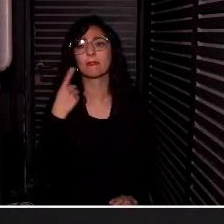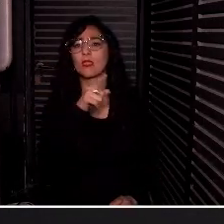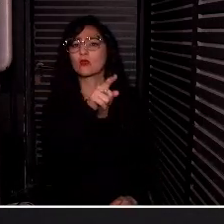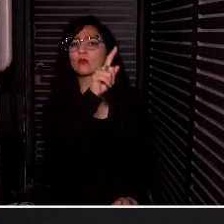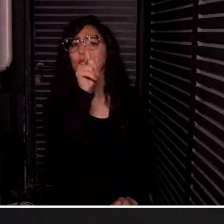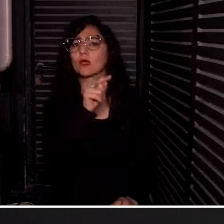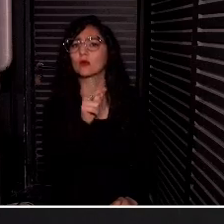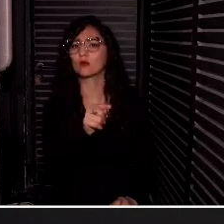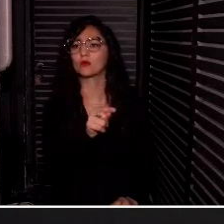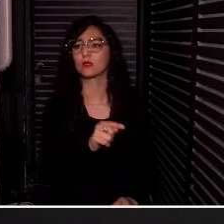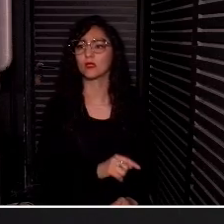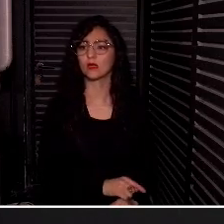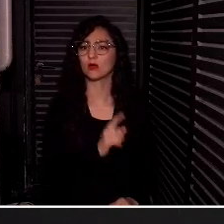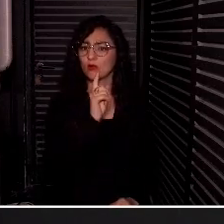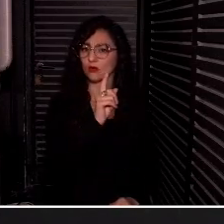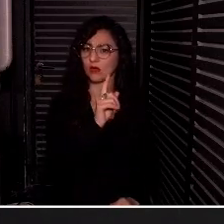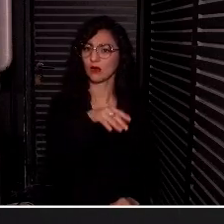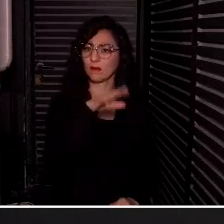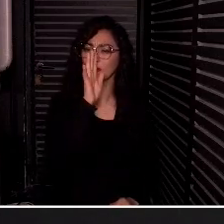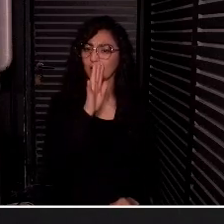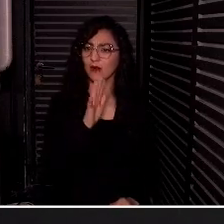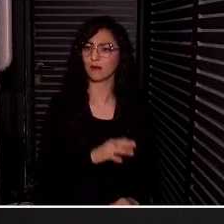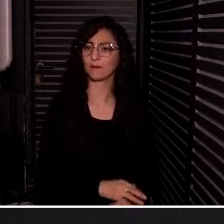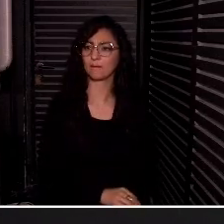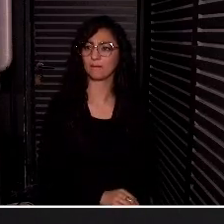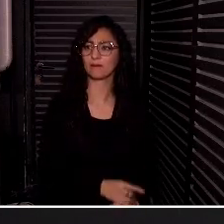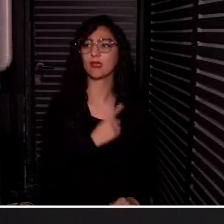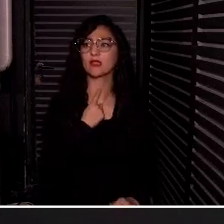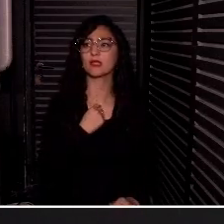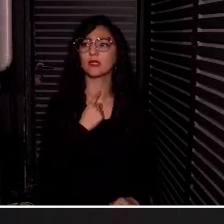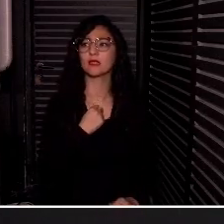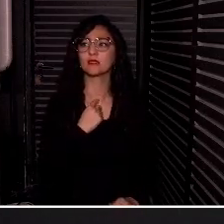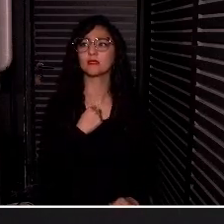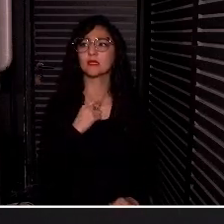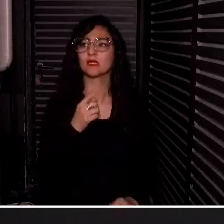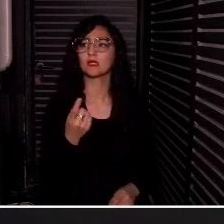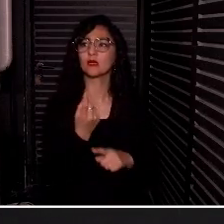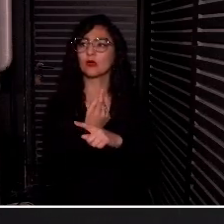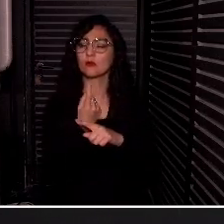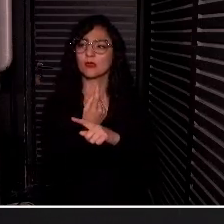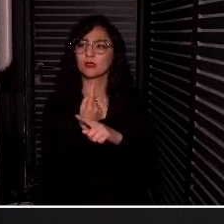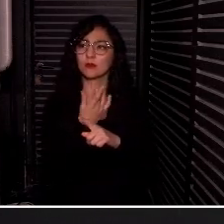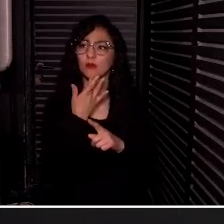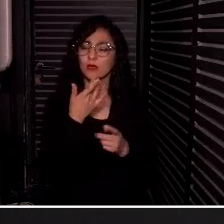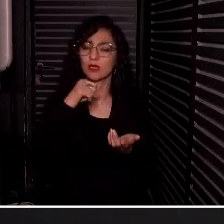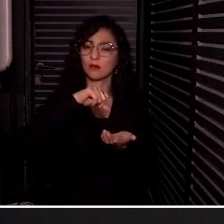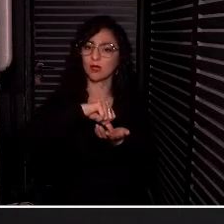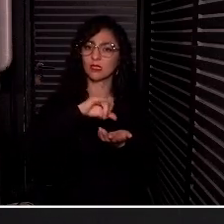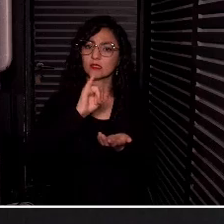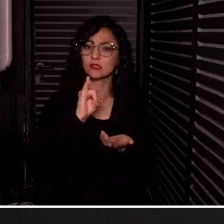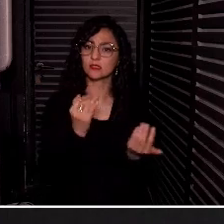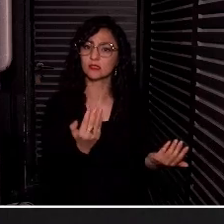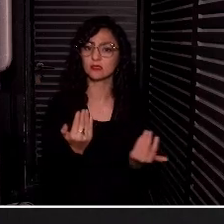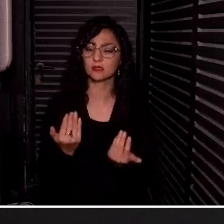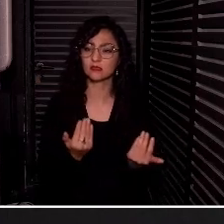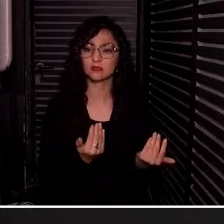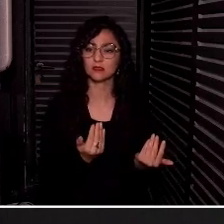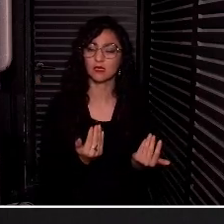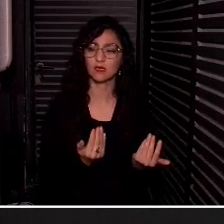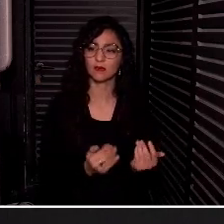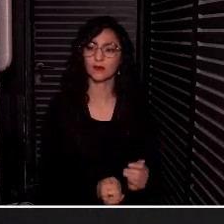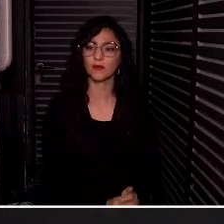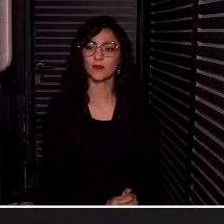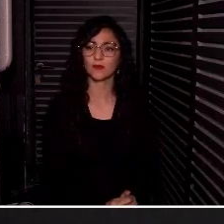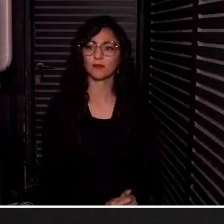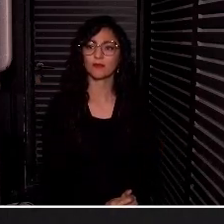tu pregunta y que una de las que encuentro más eh Como interesante en términos de inversión porque creo que es lo que el país necesita el el